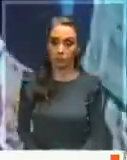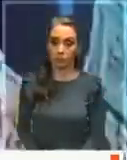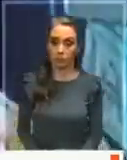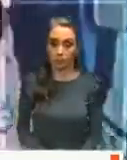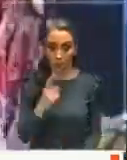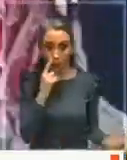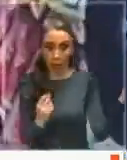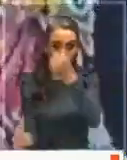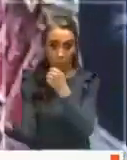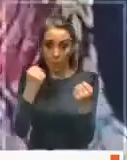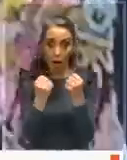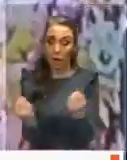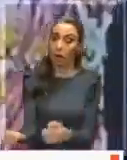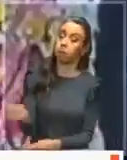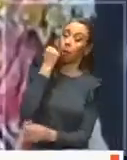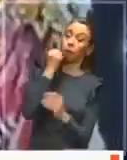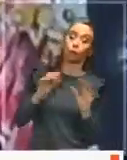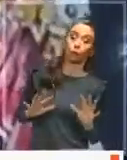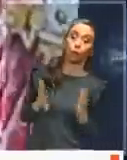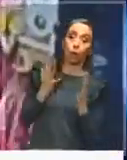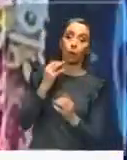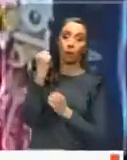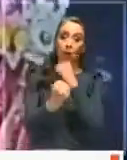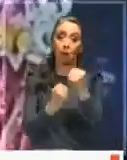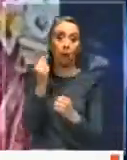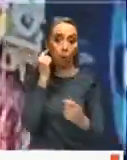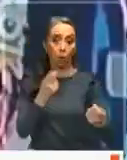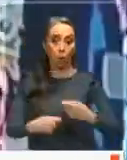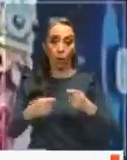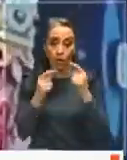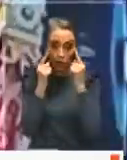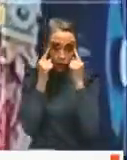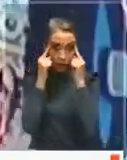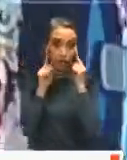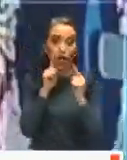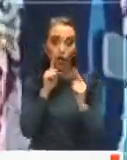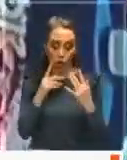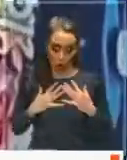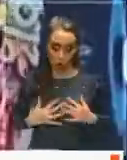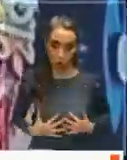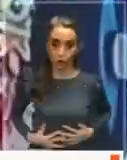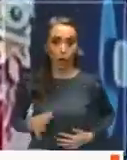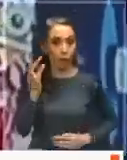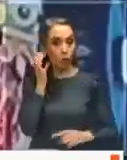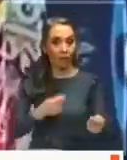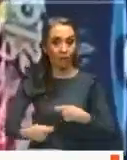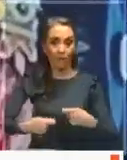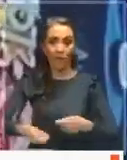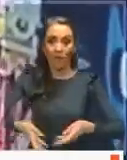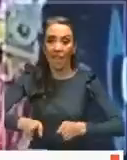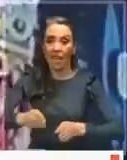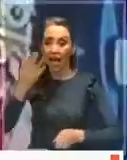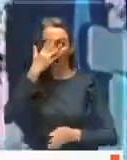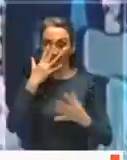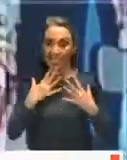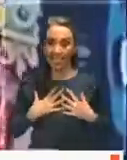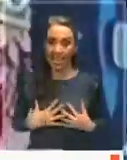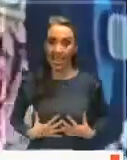Agresión desprevenida que da inicio a una riña entre la comerciante china de rosado y una vendedora ambulante de negro.